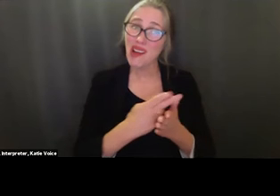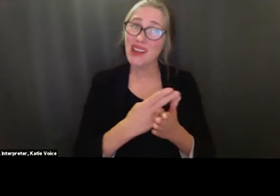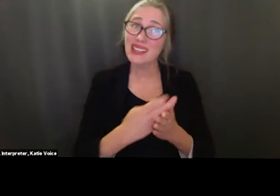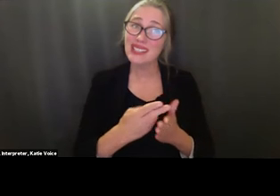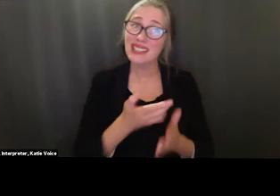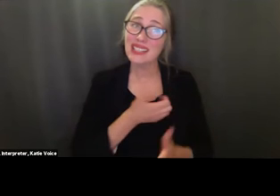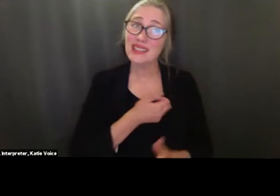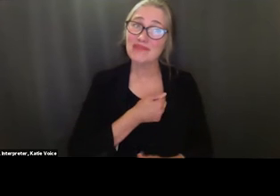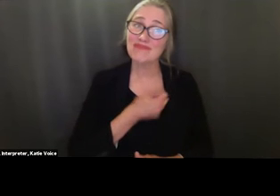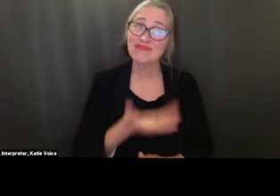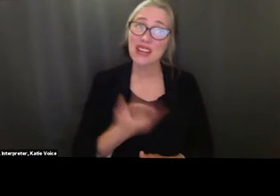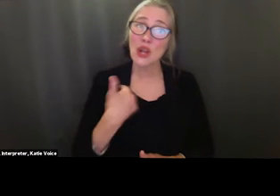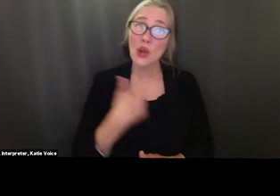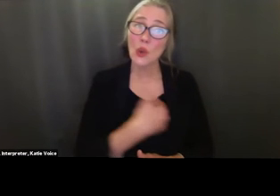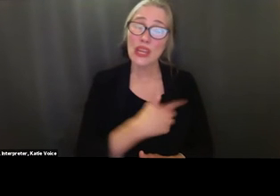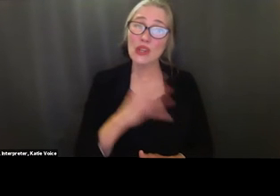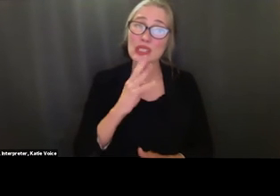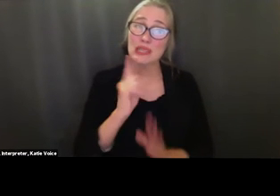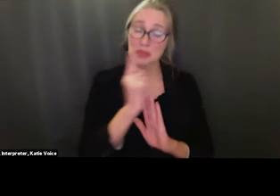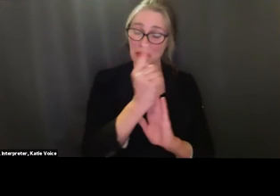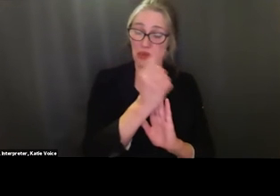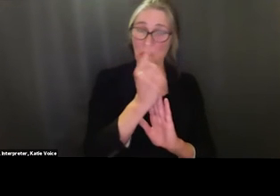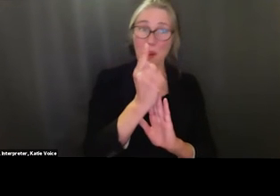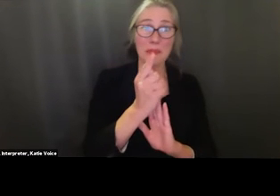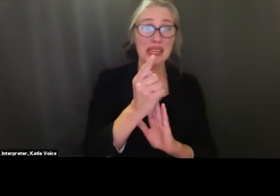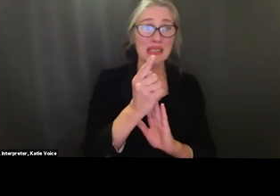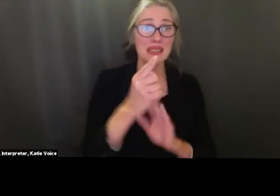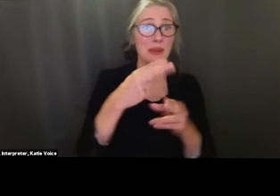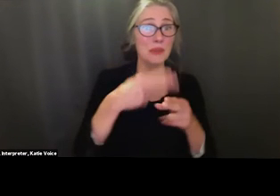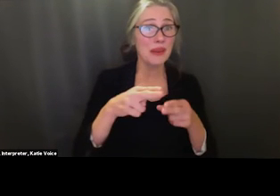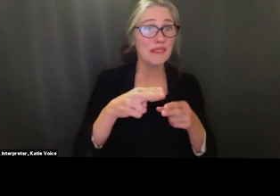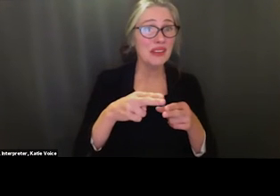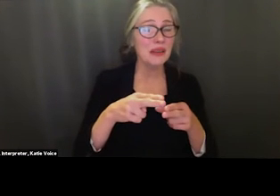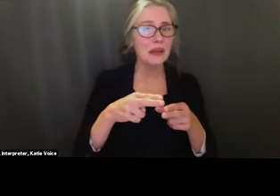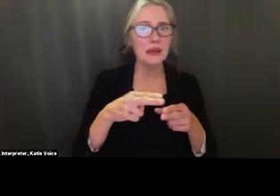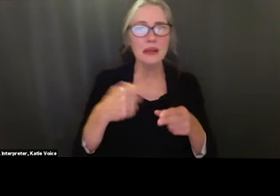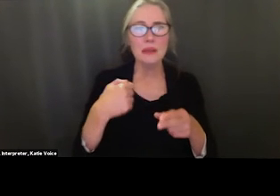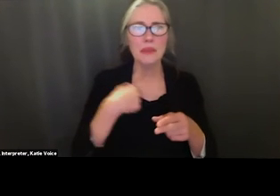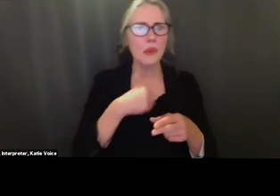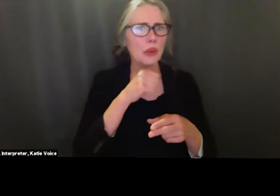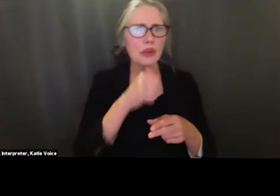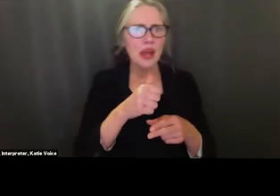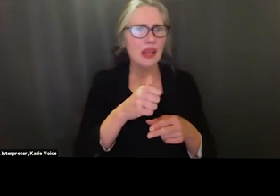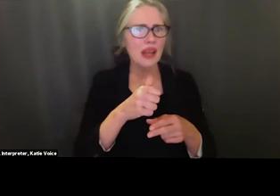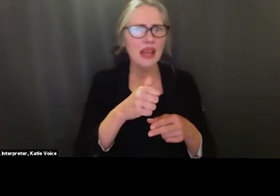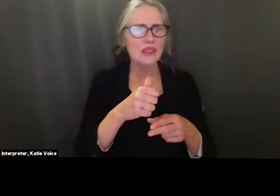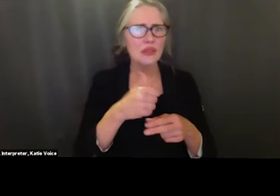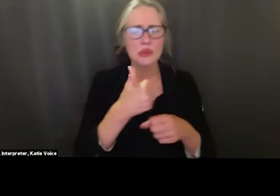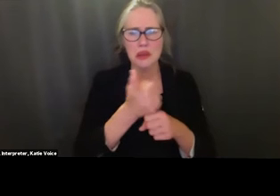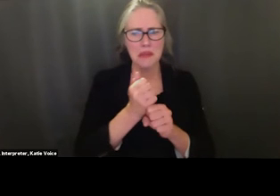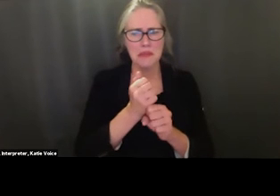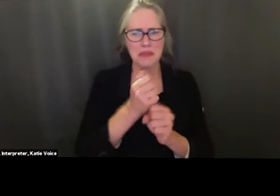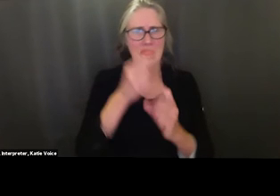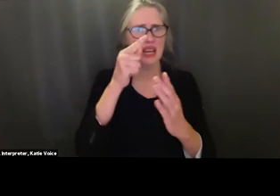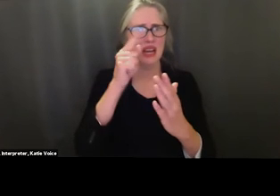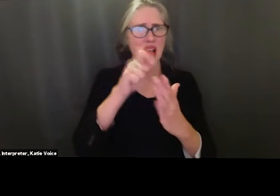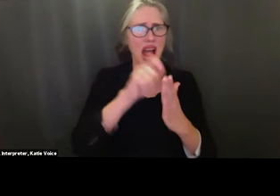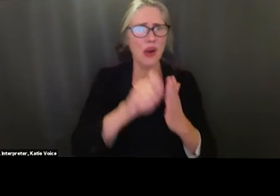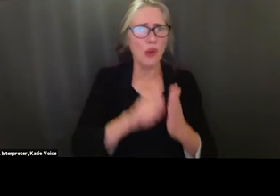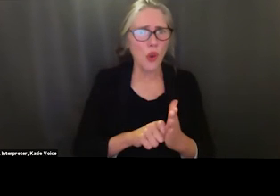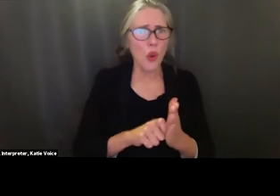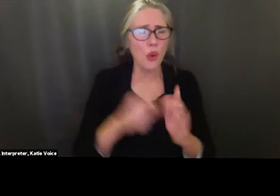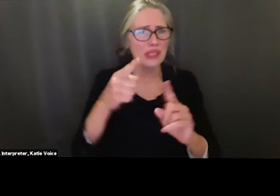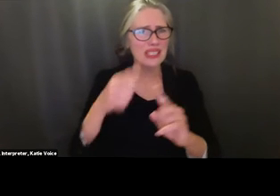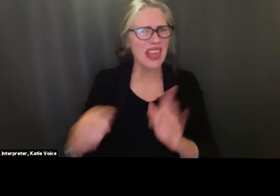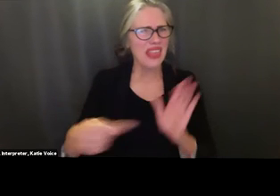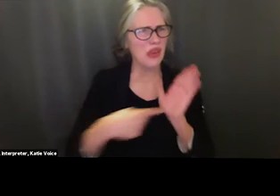nos dejó hablar por un minuto, pero realmente no se nos permitió ni siquiera redactar nuestras propias metas, sino que se presentaron de